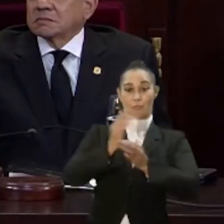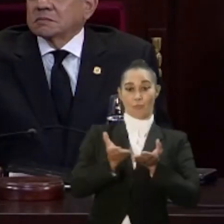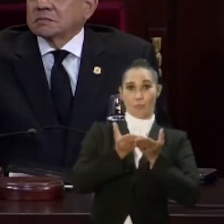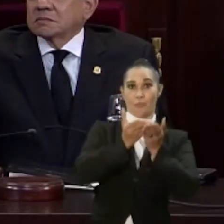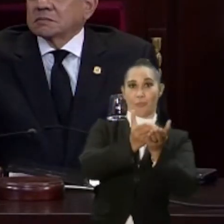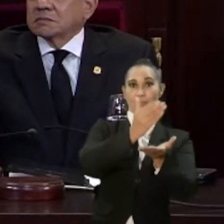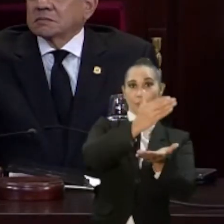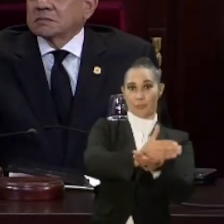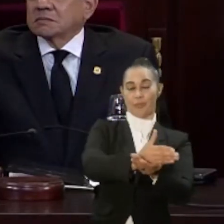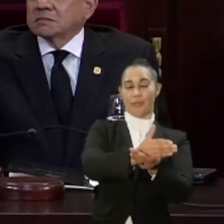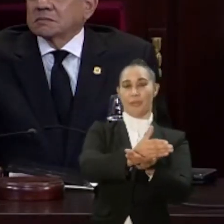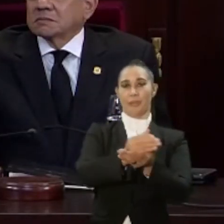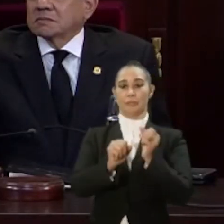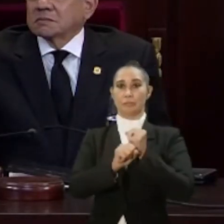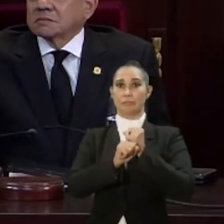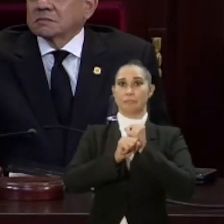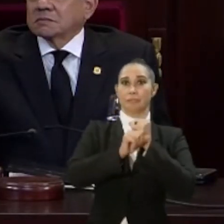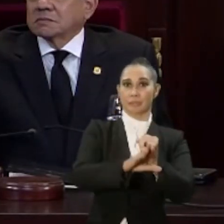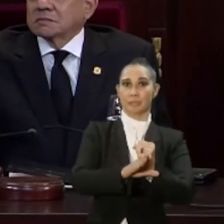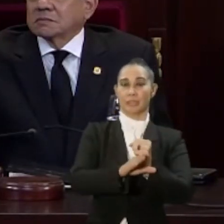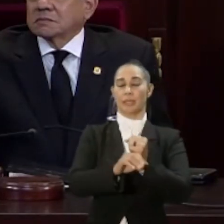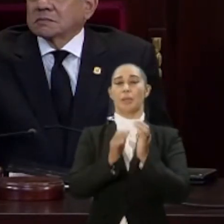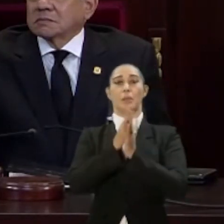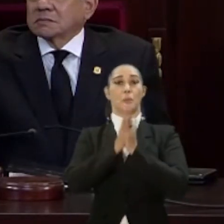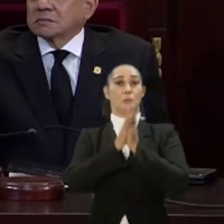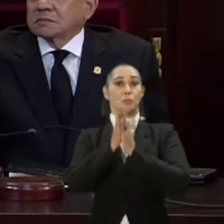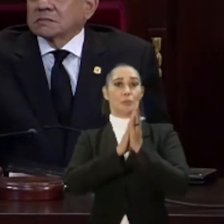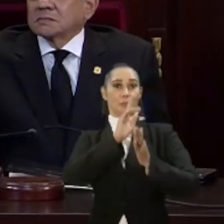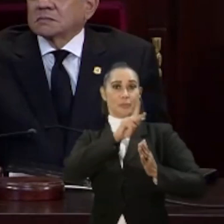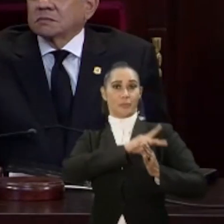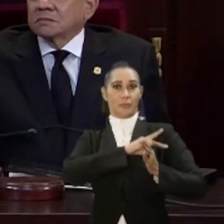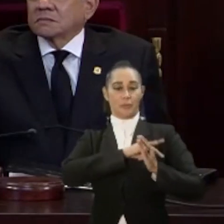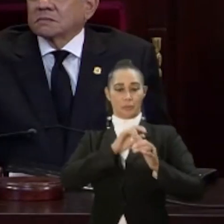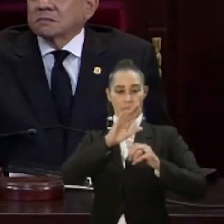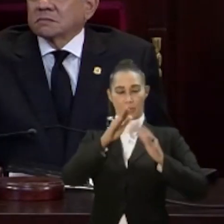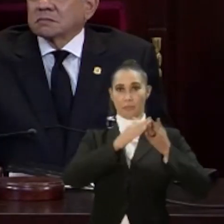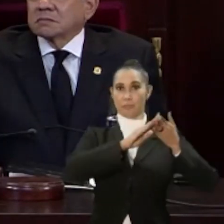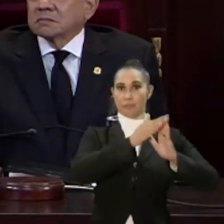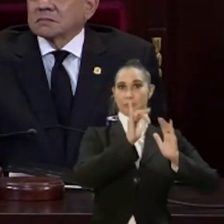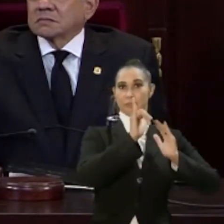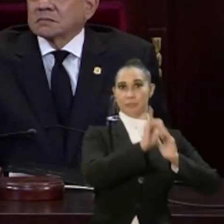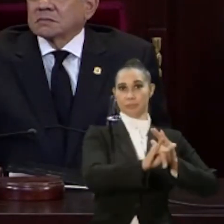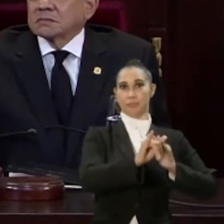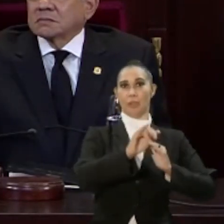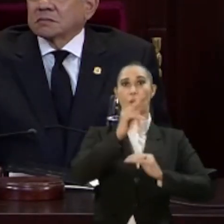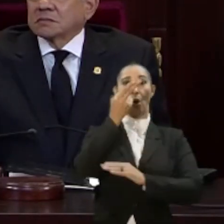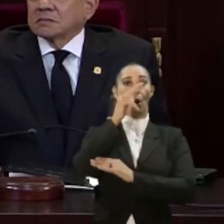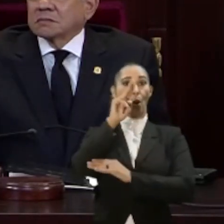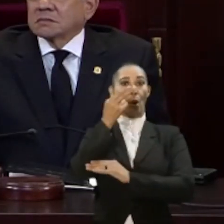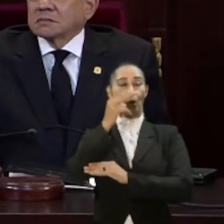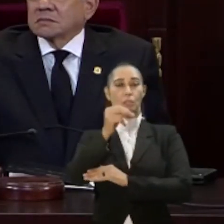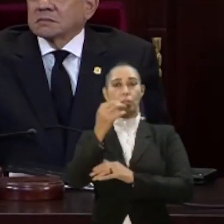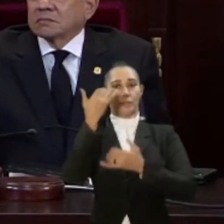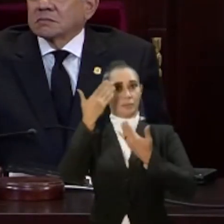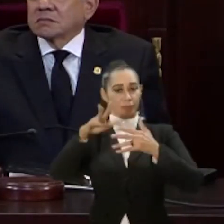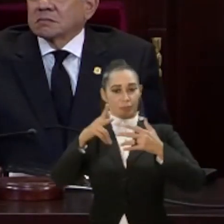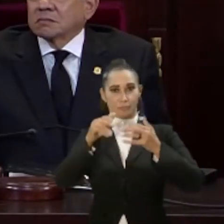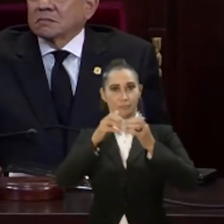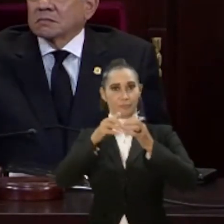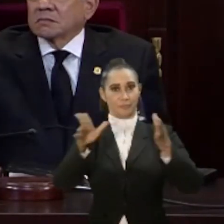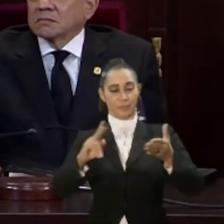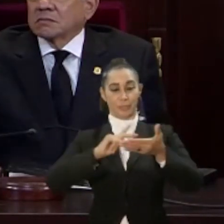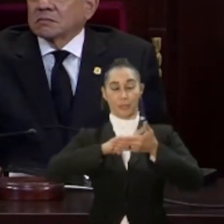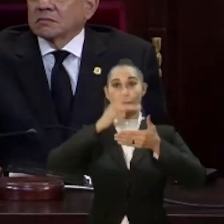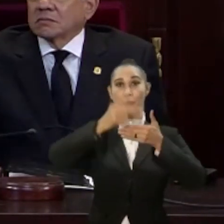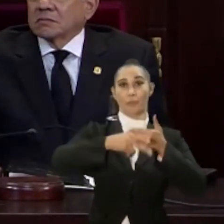Esta iniciativa pública, ya ha impulsado la inversión privada local con inversiones como el Hotel Super 8 by Wyndham Manzanillo, ya inaugurado, un proyecto